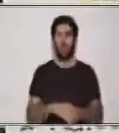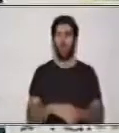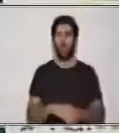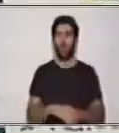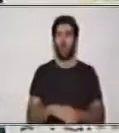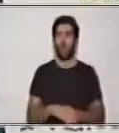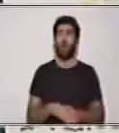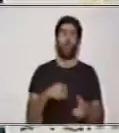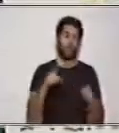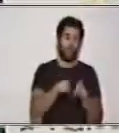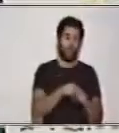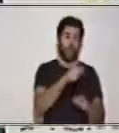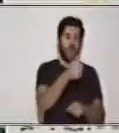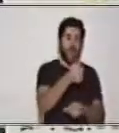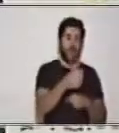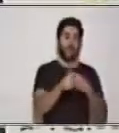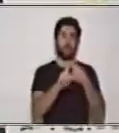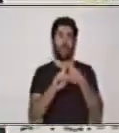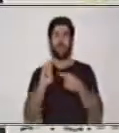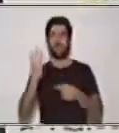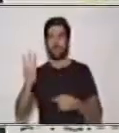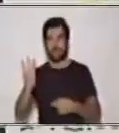como A más 3